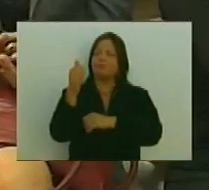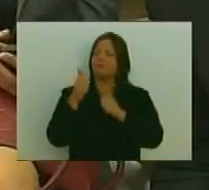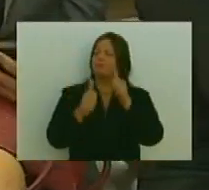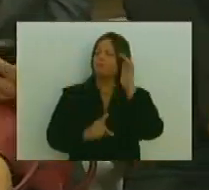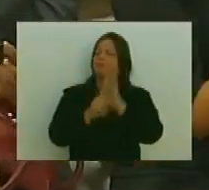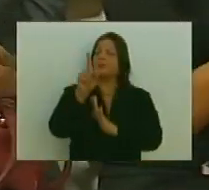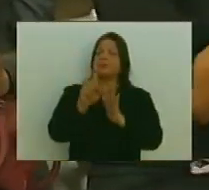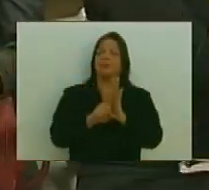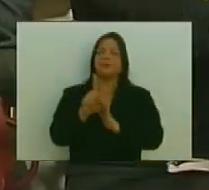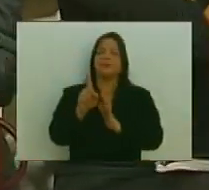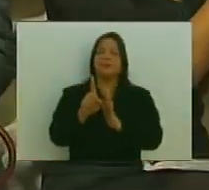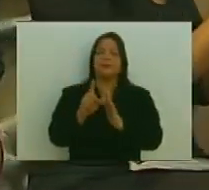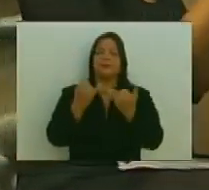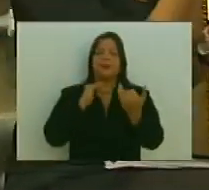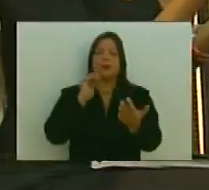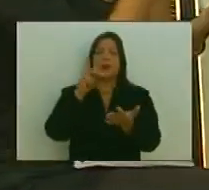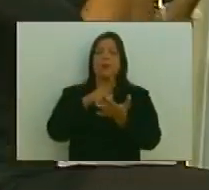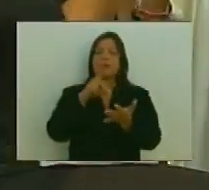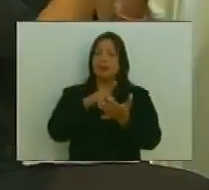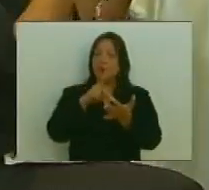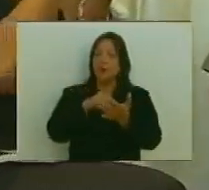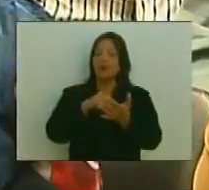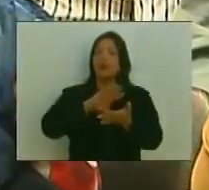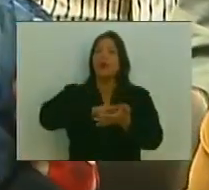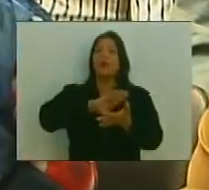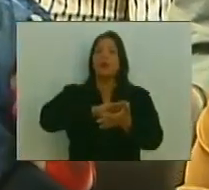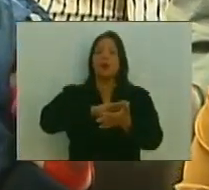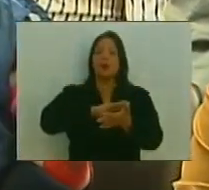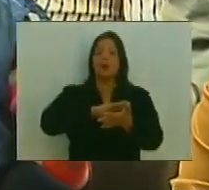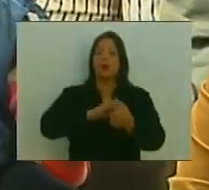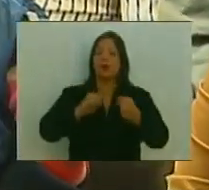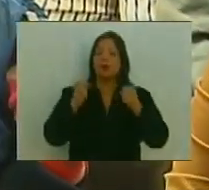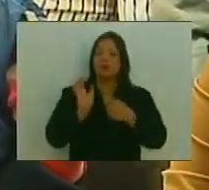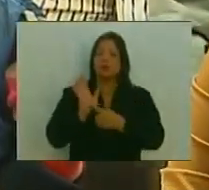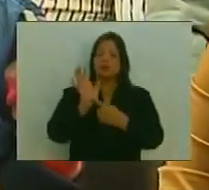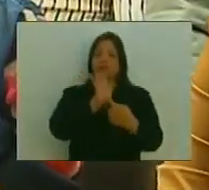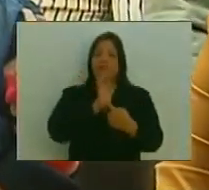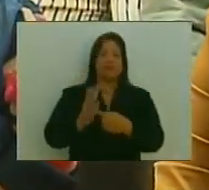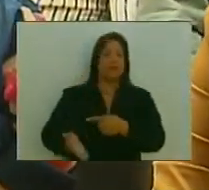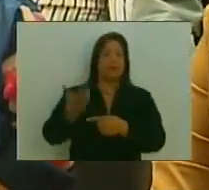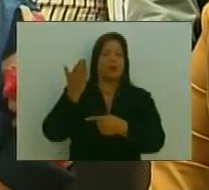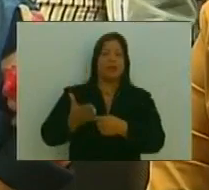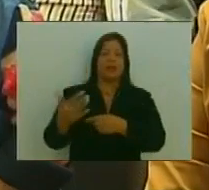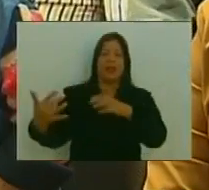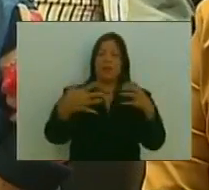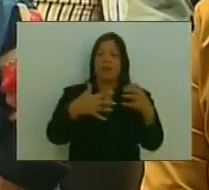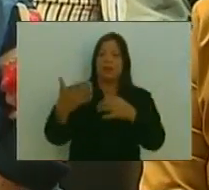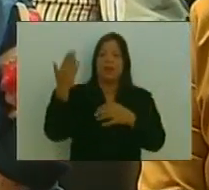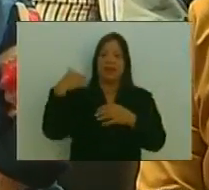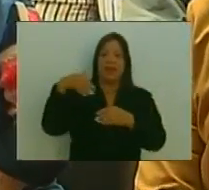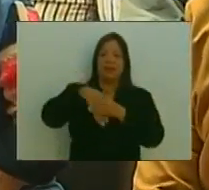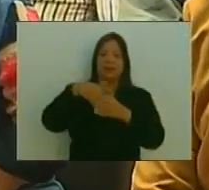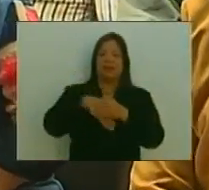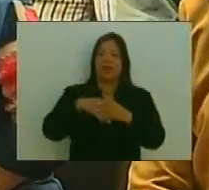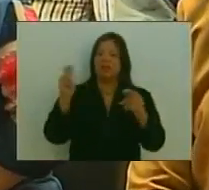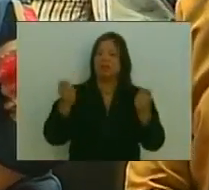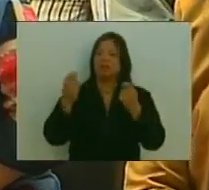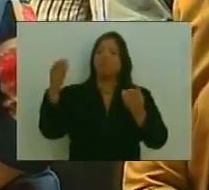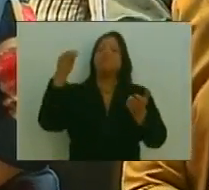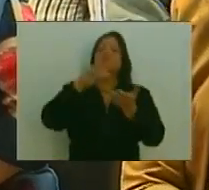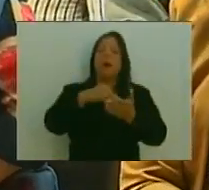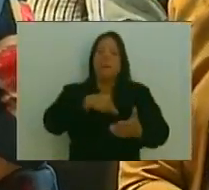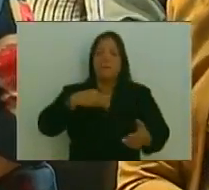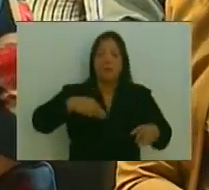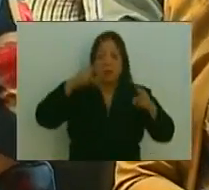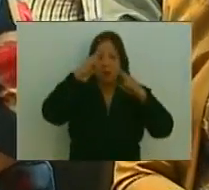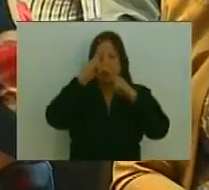por supuesto, la participación protagónica, estelar, ante cada batalla electoral, les ha dado el lugar digno